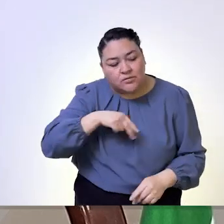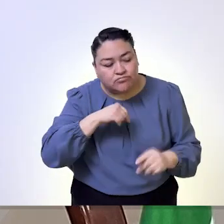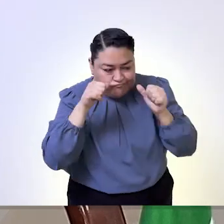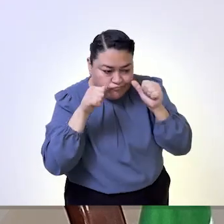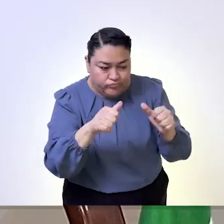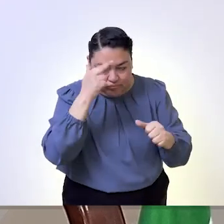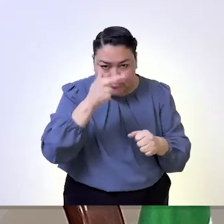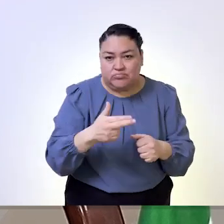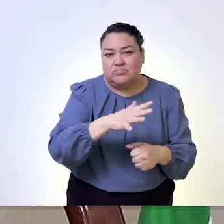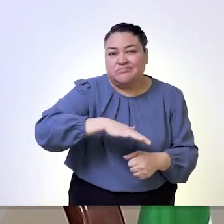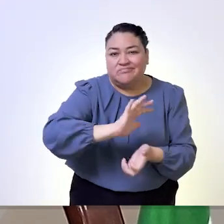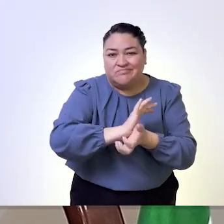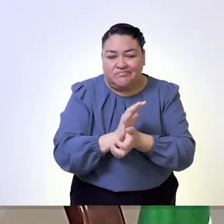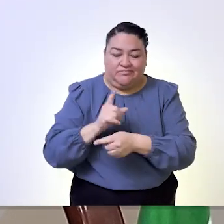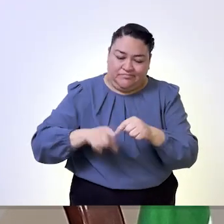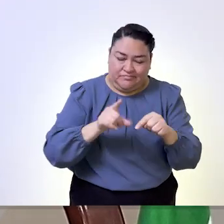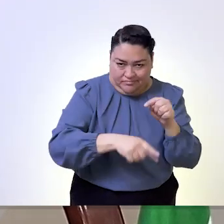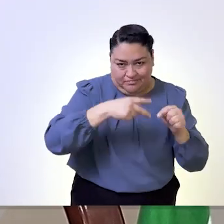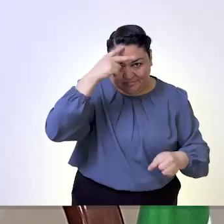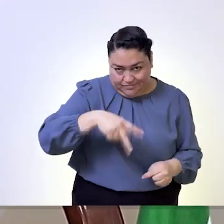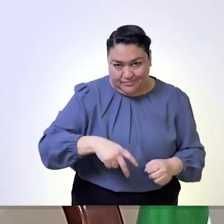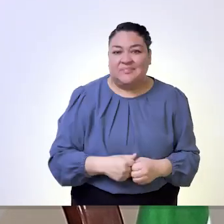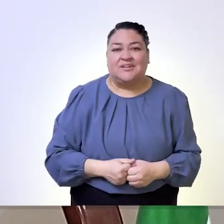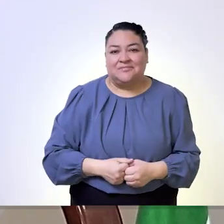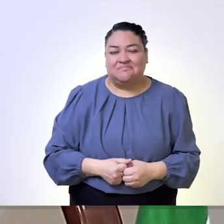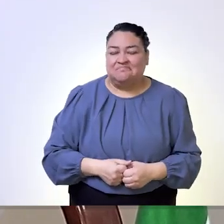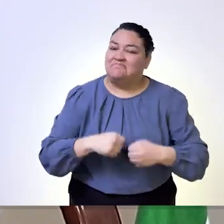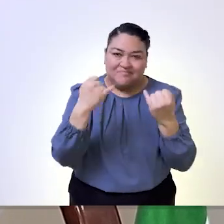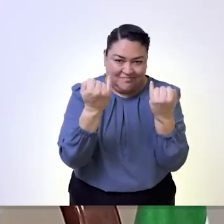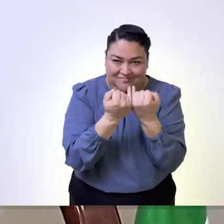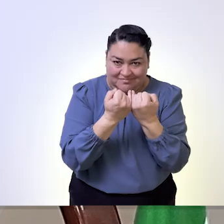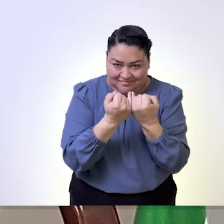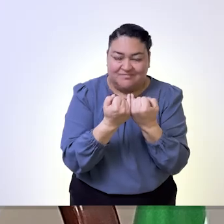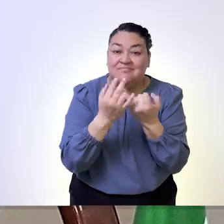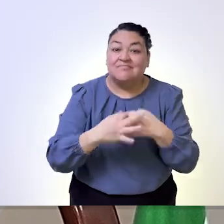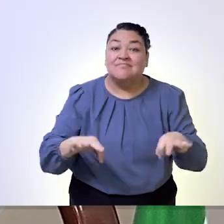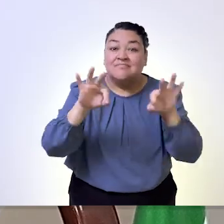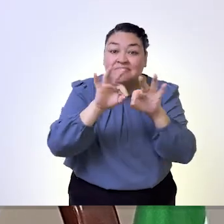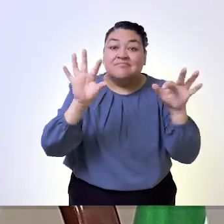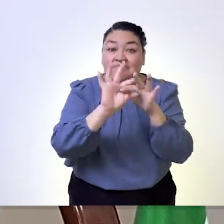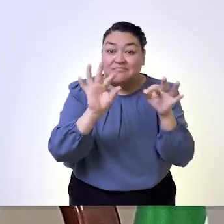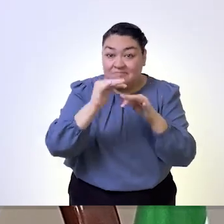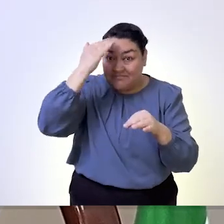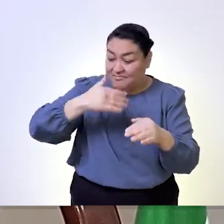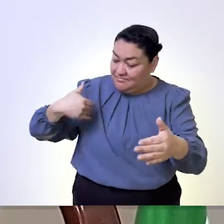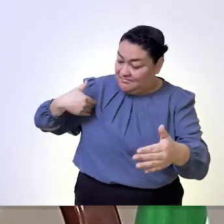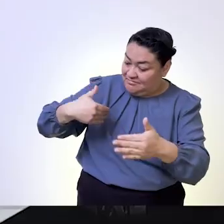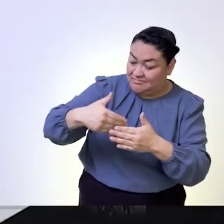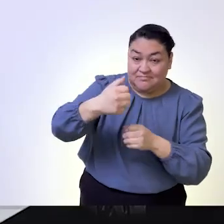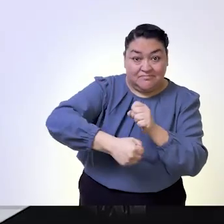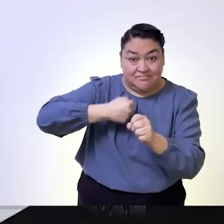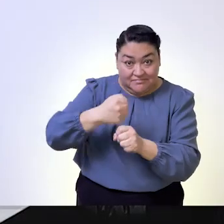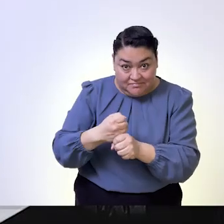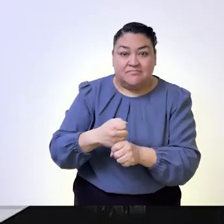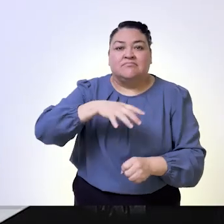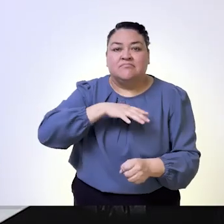de satisfacer para acabar con las prácticas discriminatorias en su contra. De igual modo, también es relevante destacar los